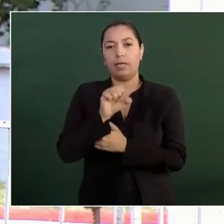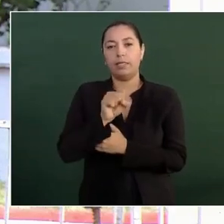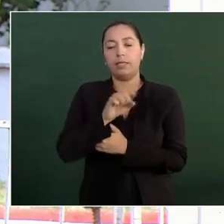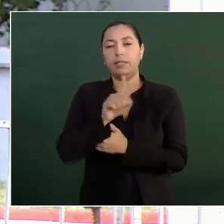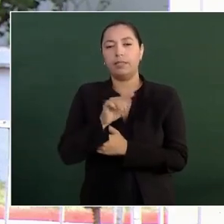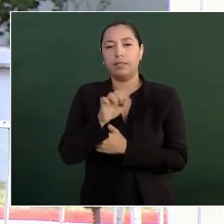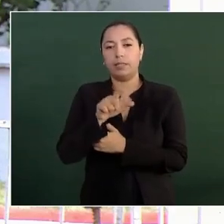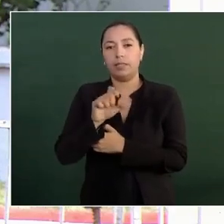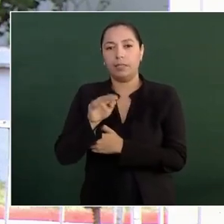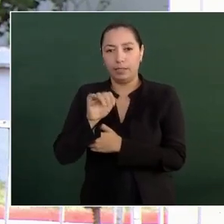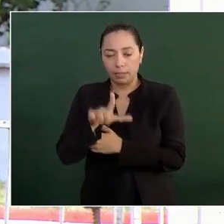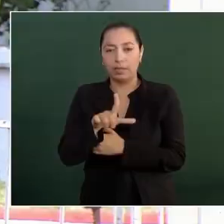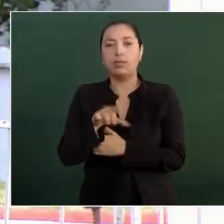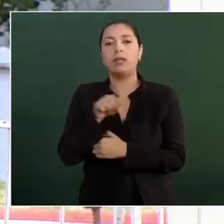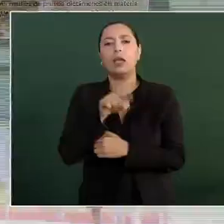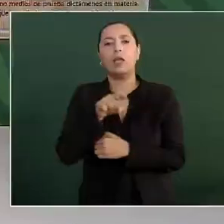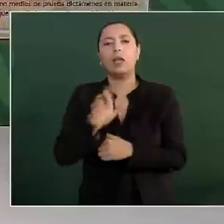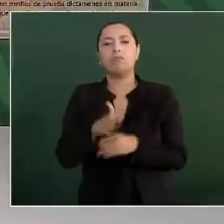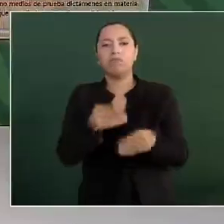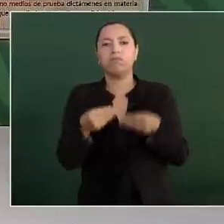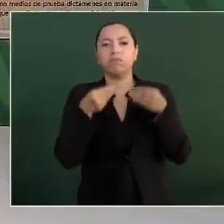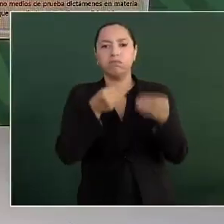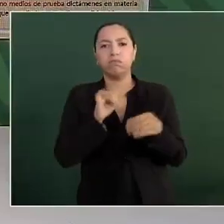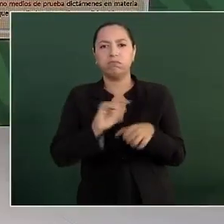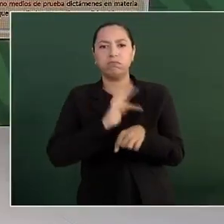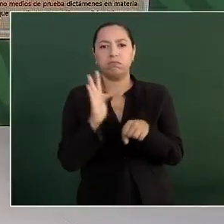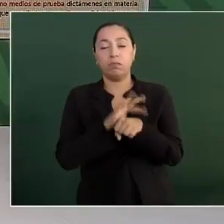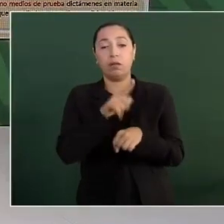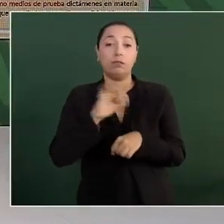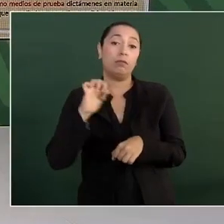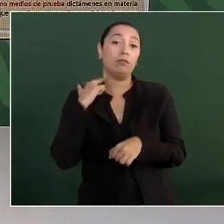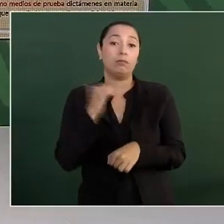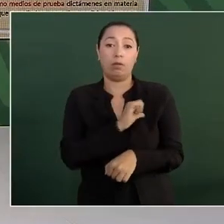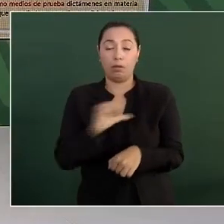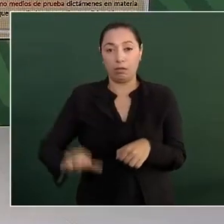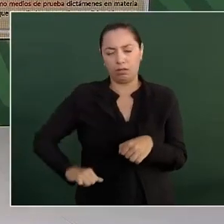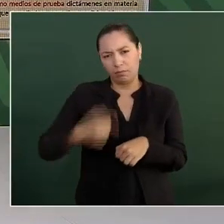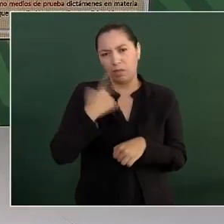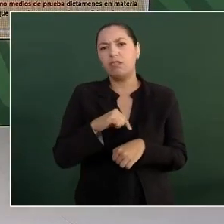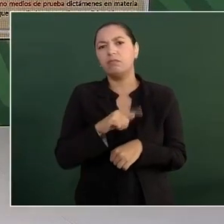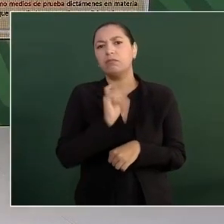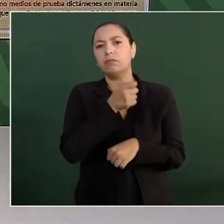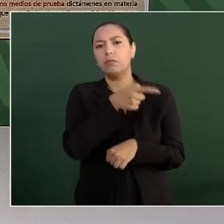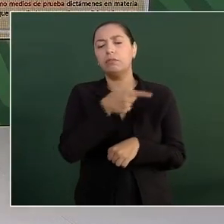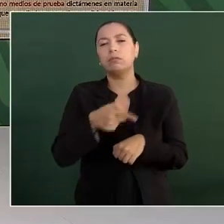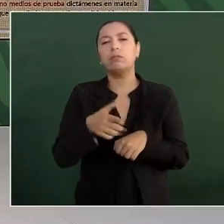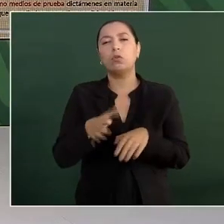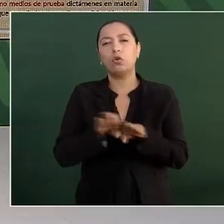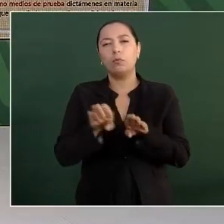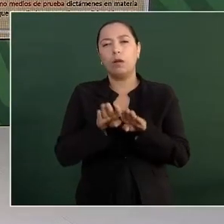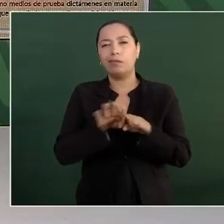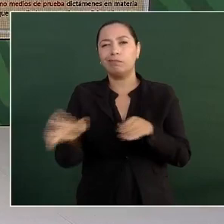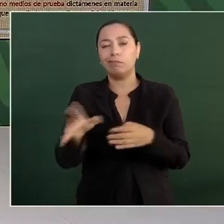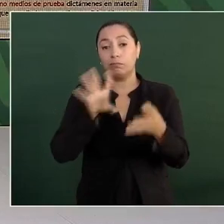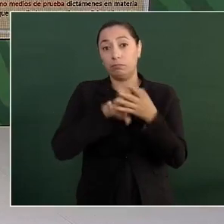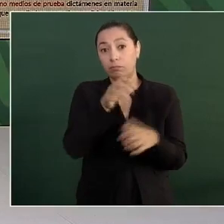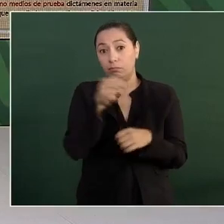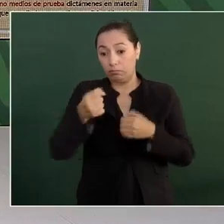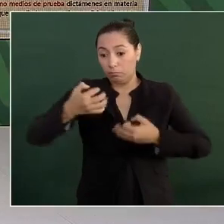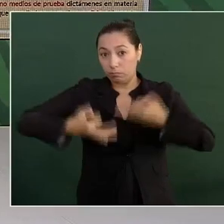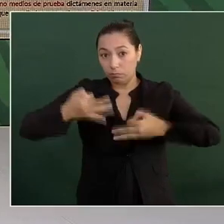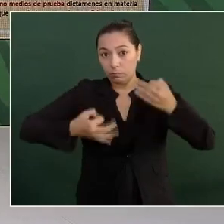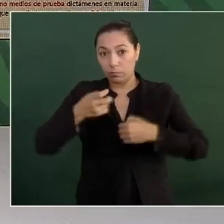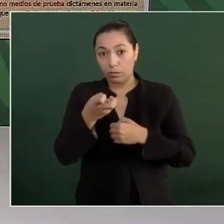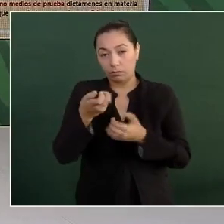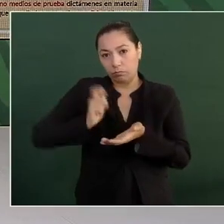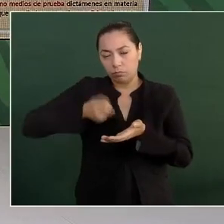Santos Álvarez otorgó un amparo al exalcalde para dejar insubsistente el auto de vinculación a proceso decretado